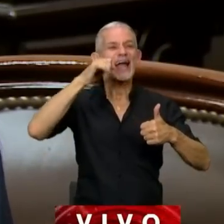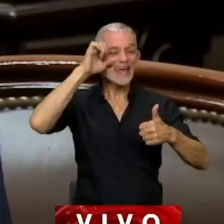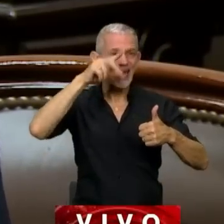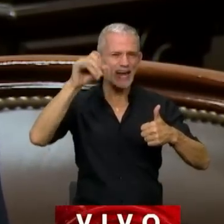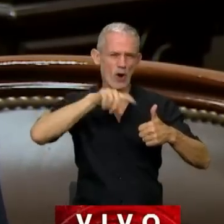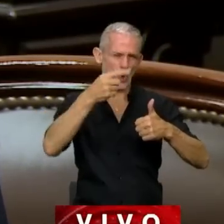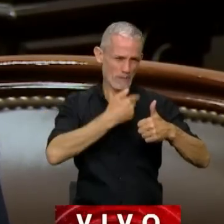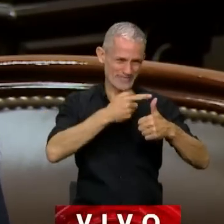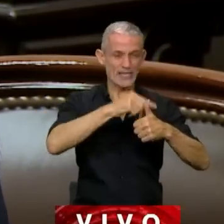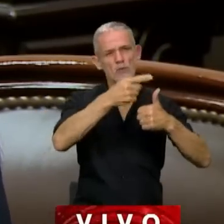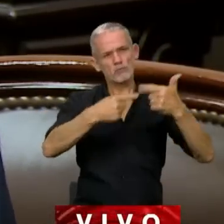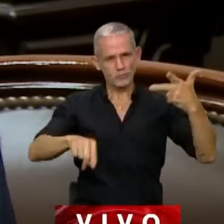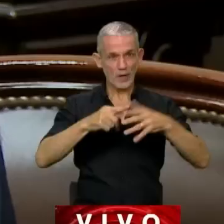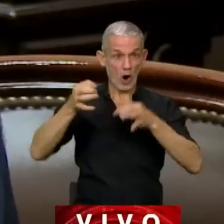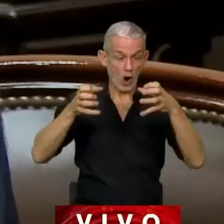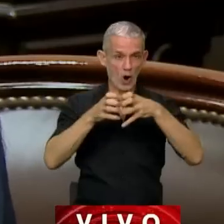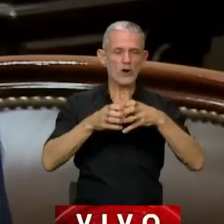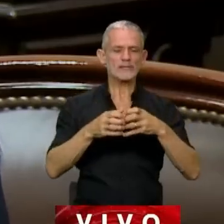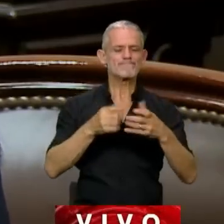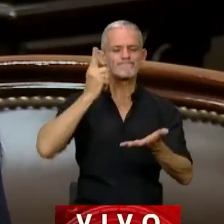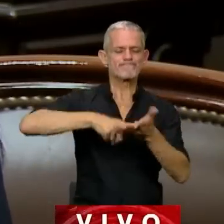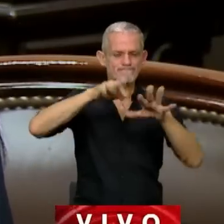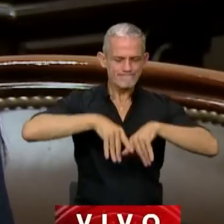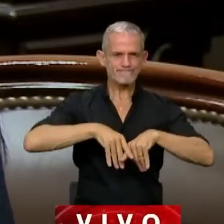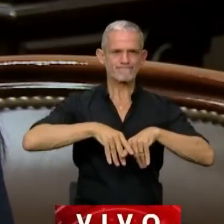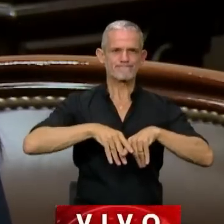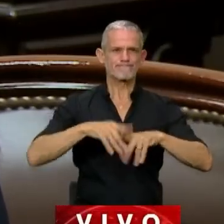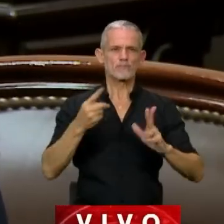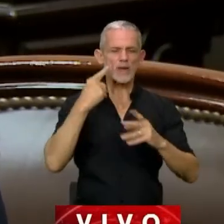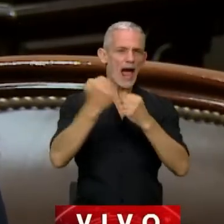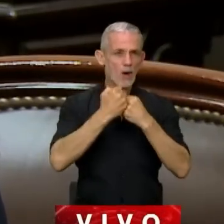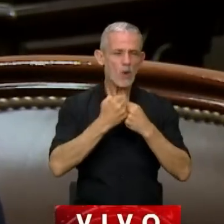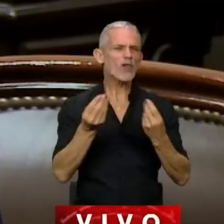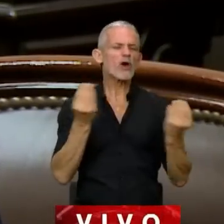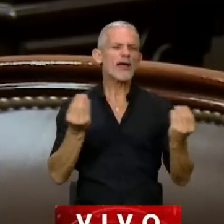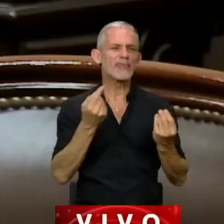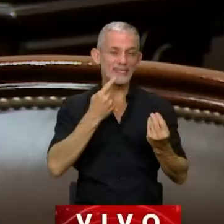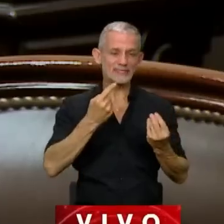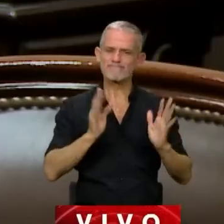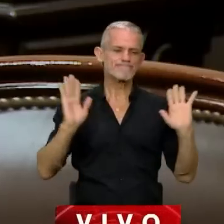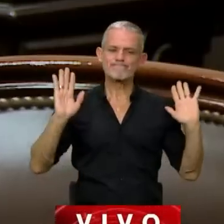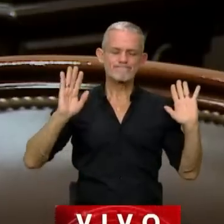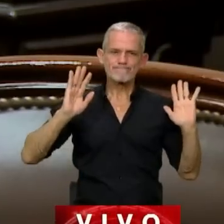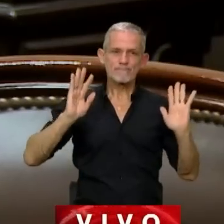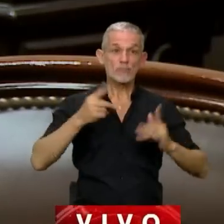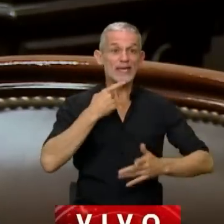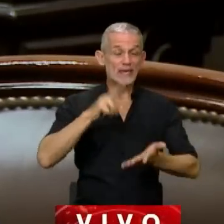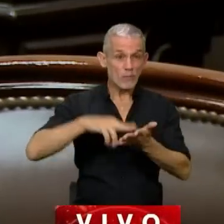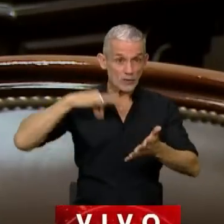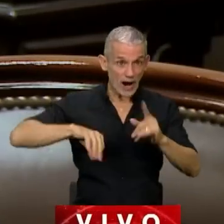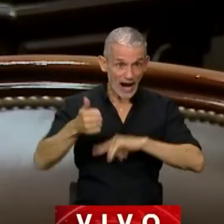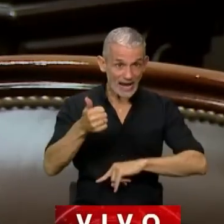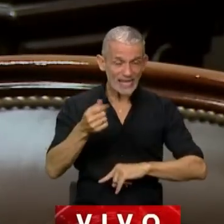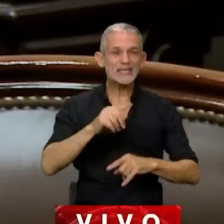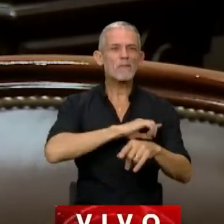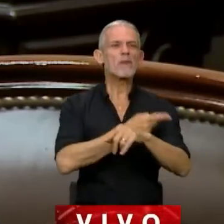presidente y otros, dictó una acordada. Esta acordada declaró inaplicable el impuesto a las